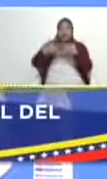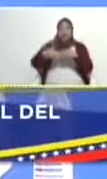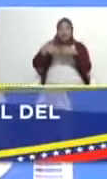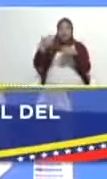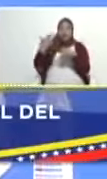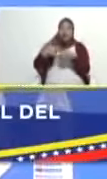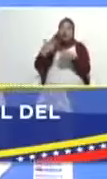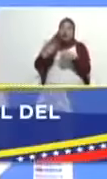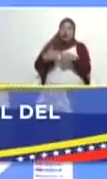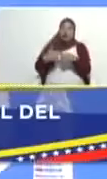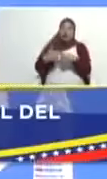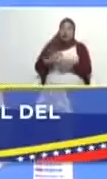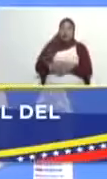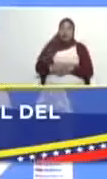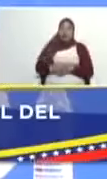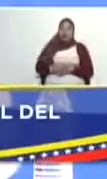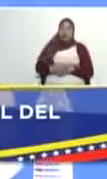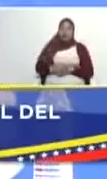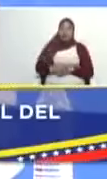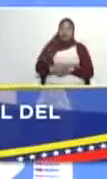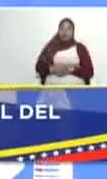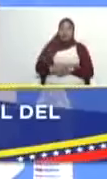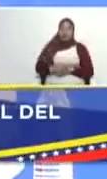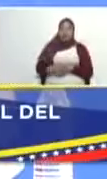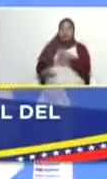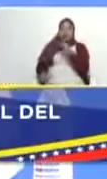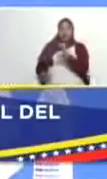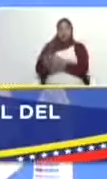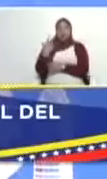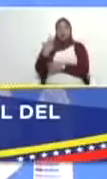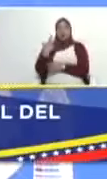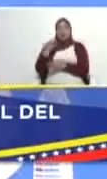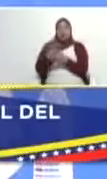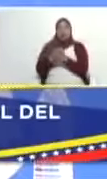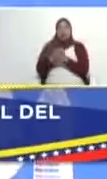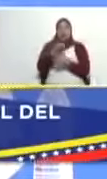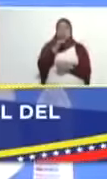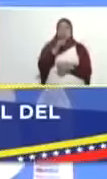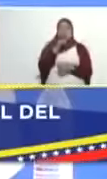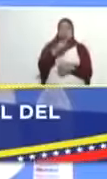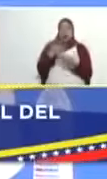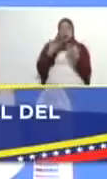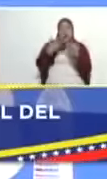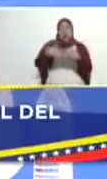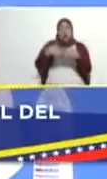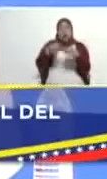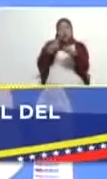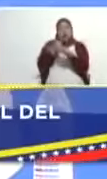gas, Pequibem, lo que me aporta mi compadre José David con impuestos crecientes,